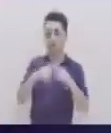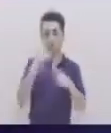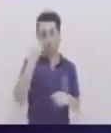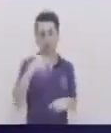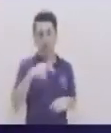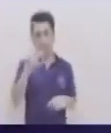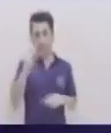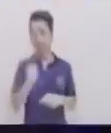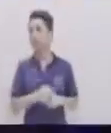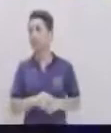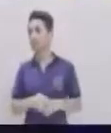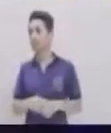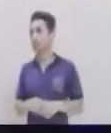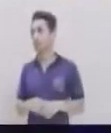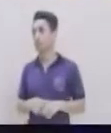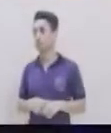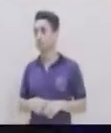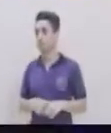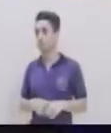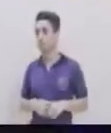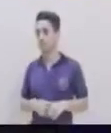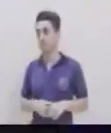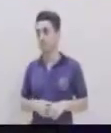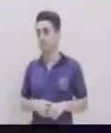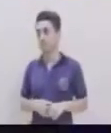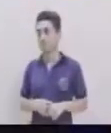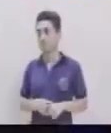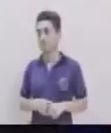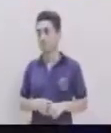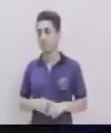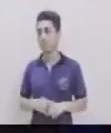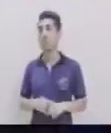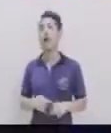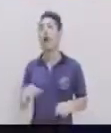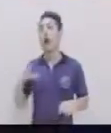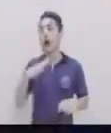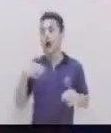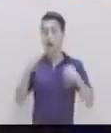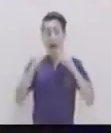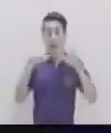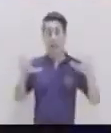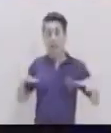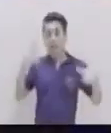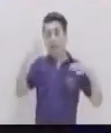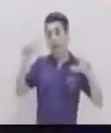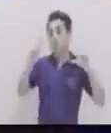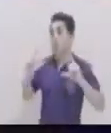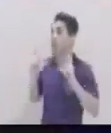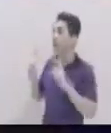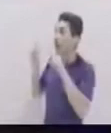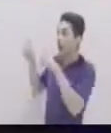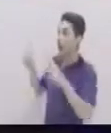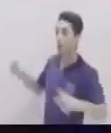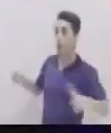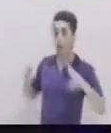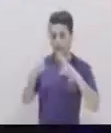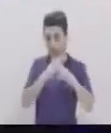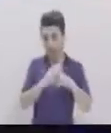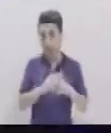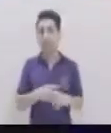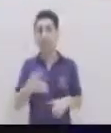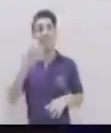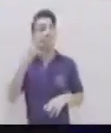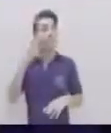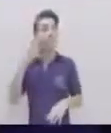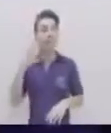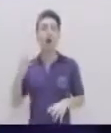Cona. Uno de los guardianes de nuestros volcanes es el tigre, y en xinca